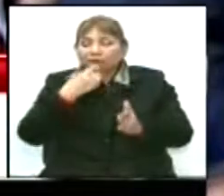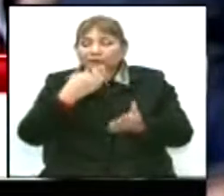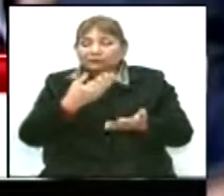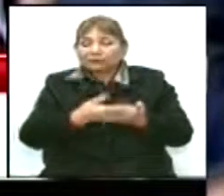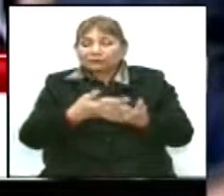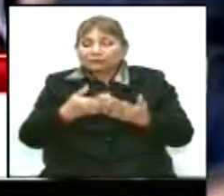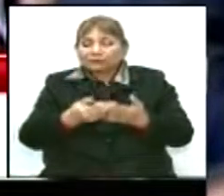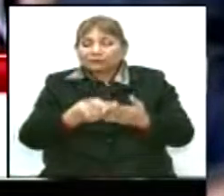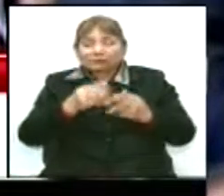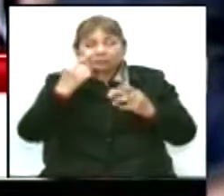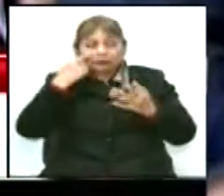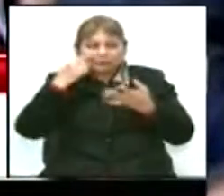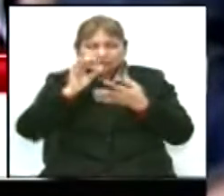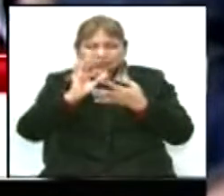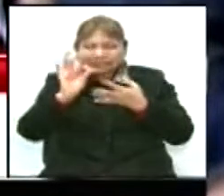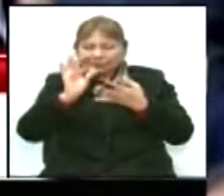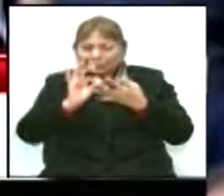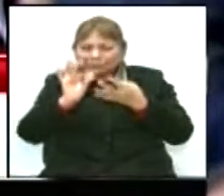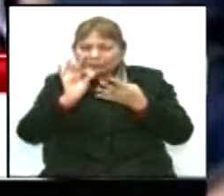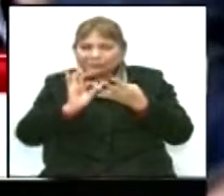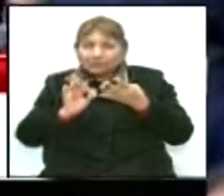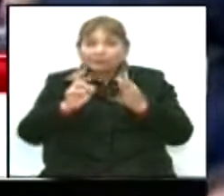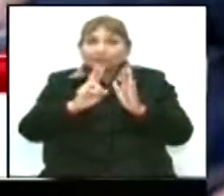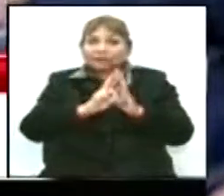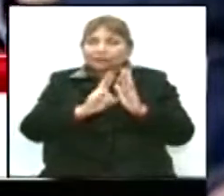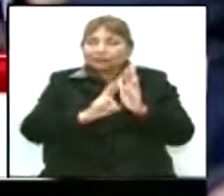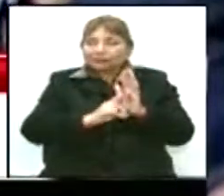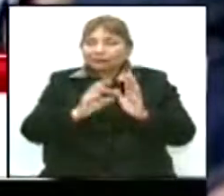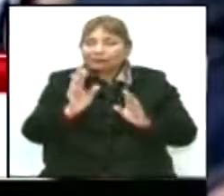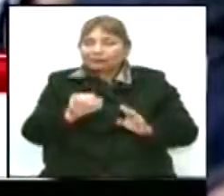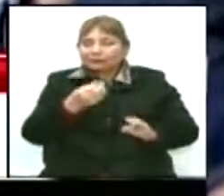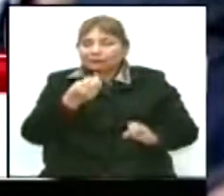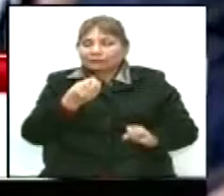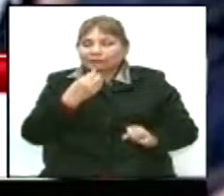ser detallistas en los requisitos, porque